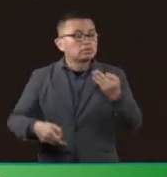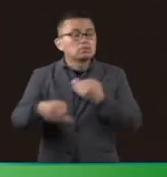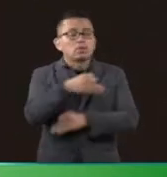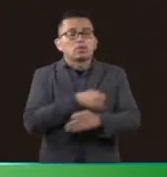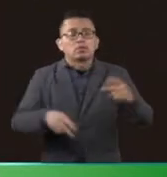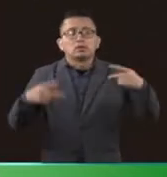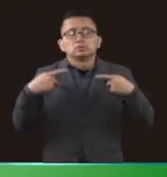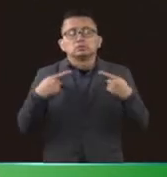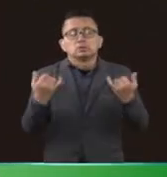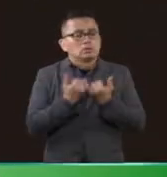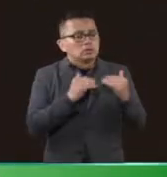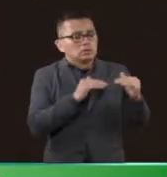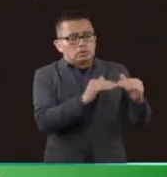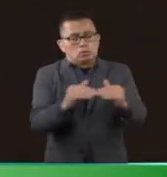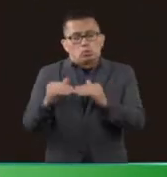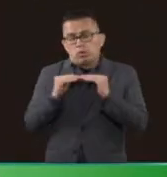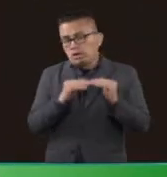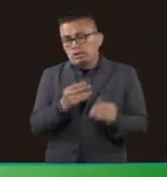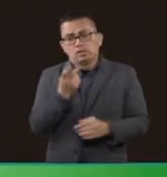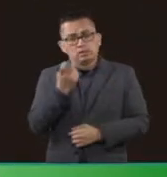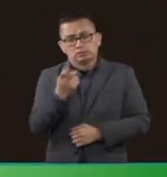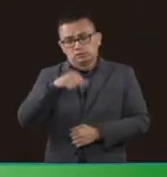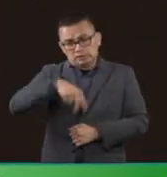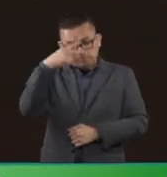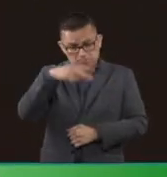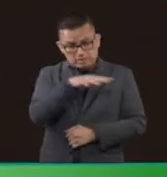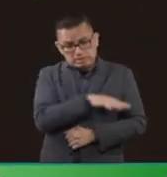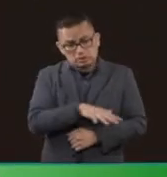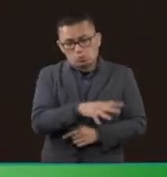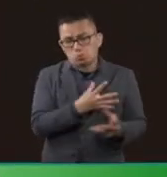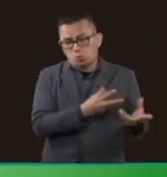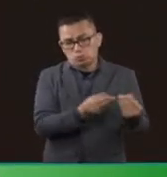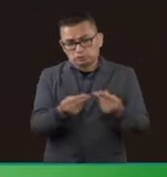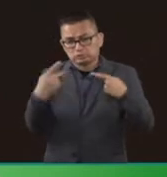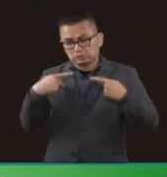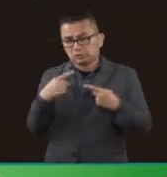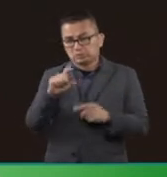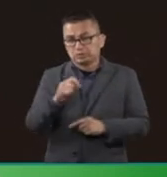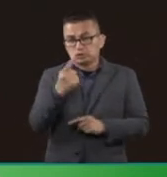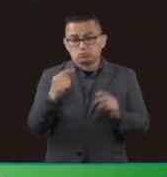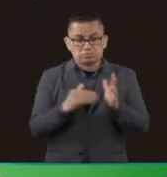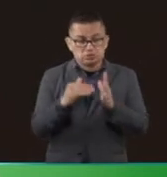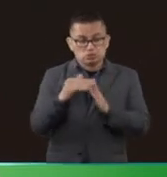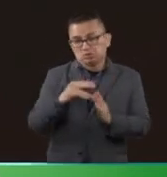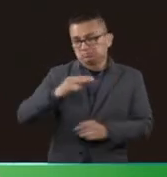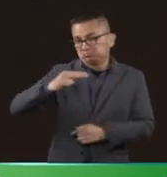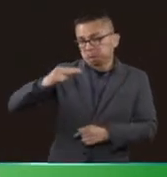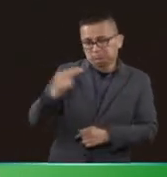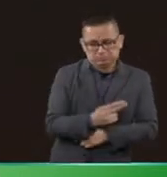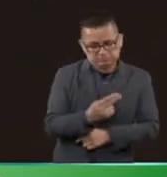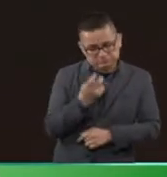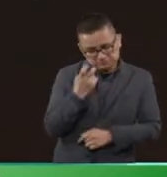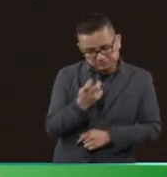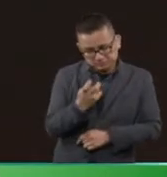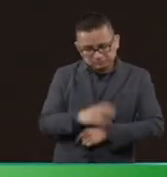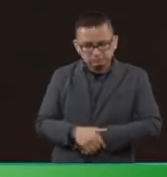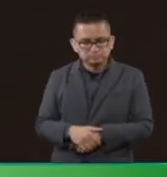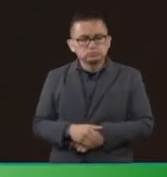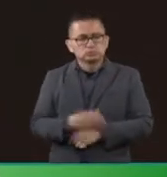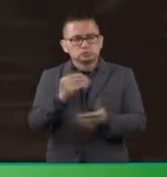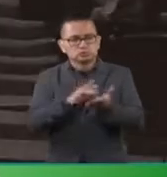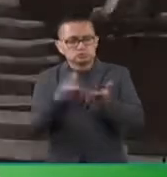que requieren Y reclaman en este país más de 21 millones de mexicanos por su atención Muchas